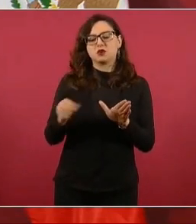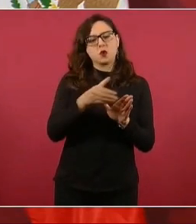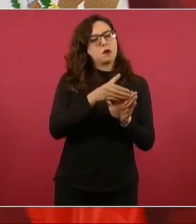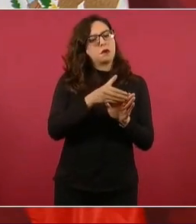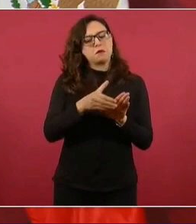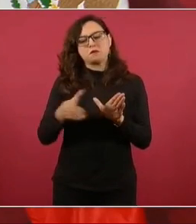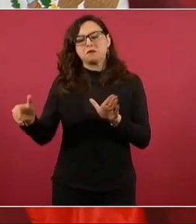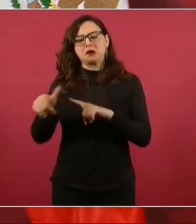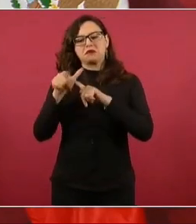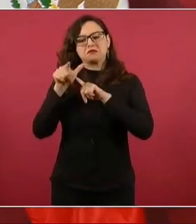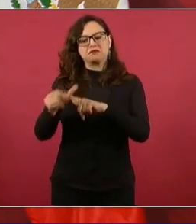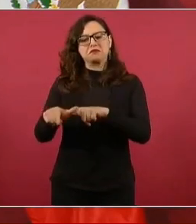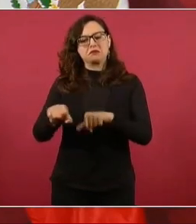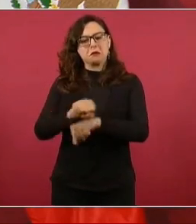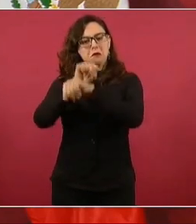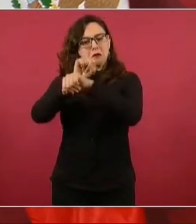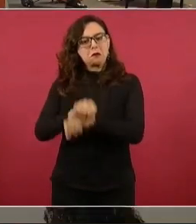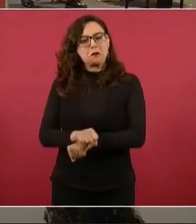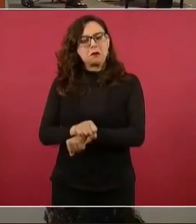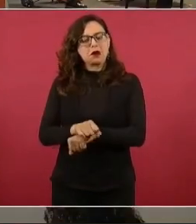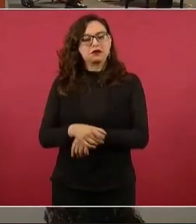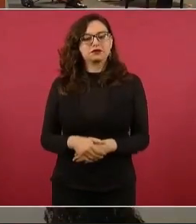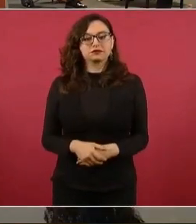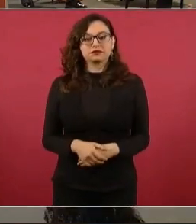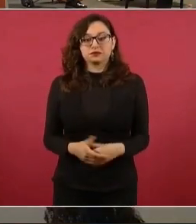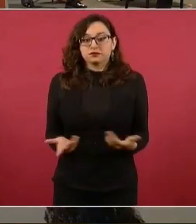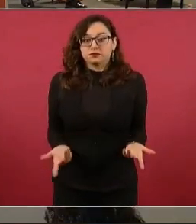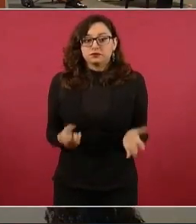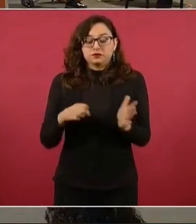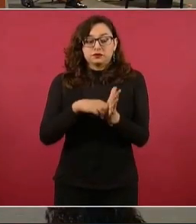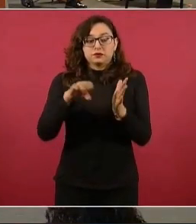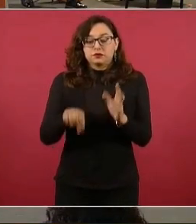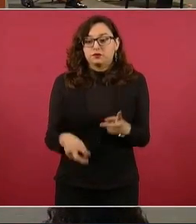Por ejemplo, los peones no podían votar